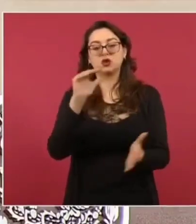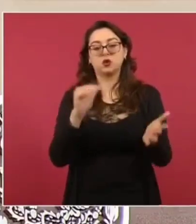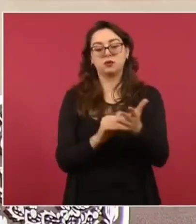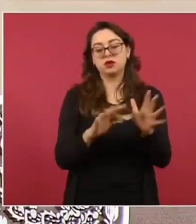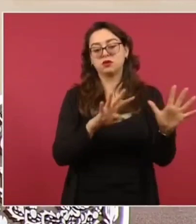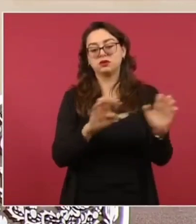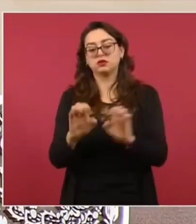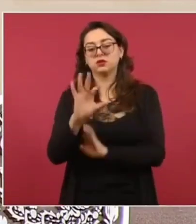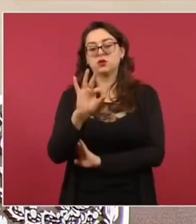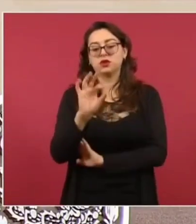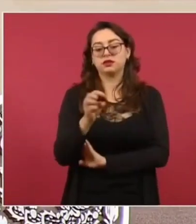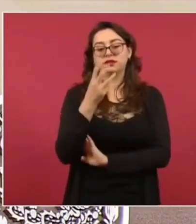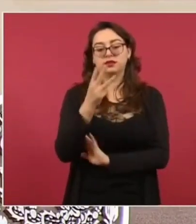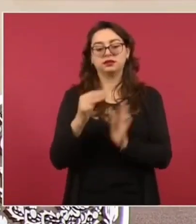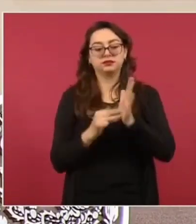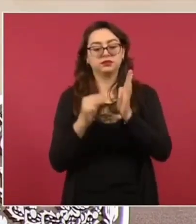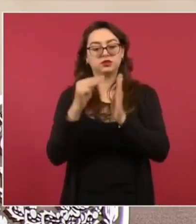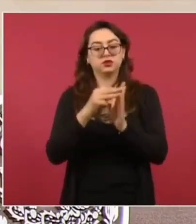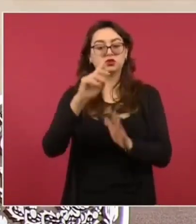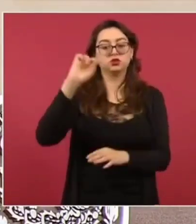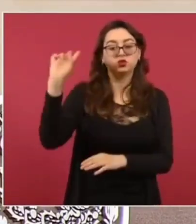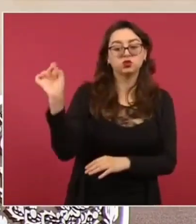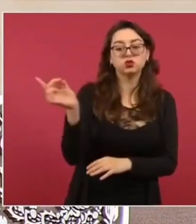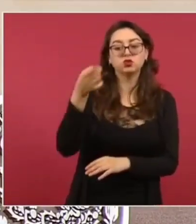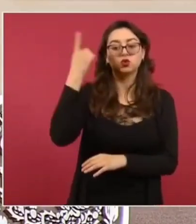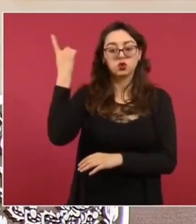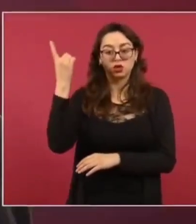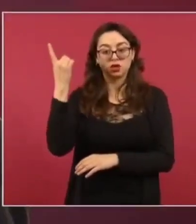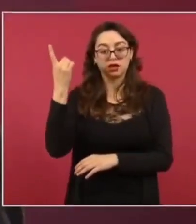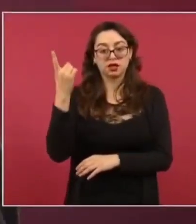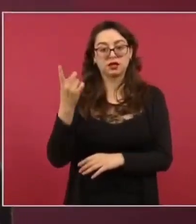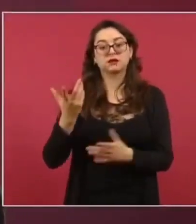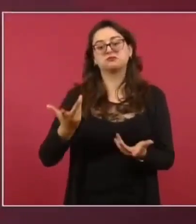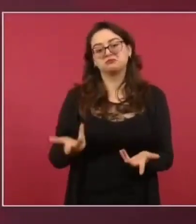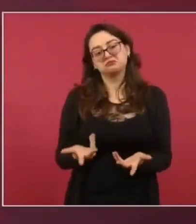5.943 millones de dólares, que equivalen a